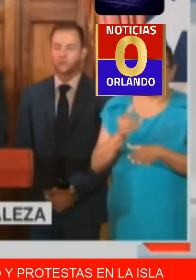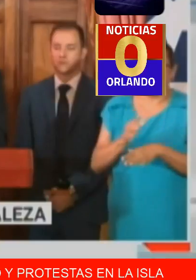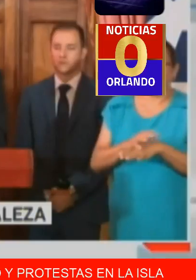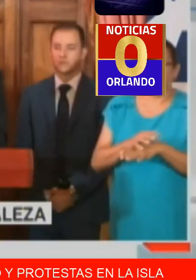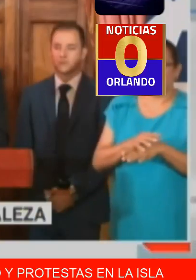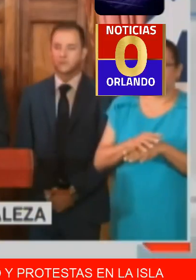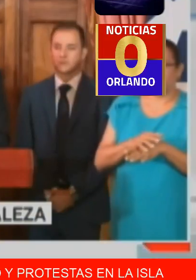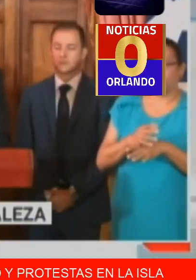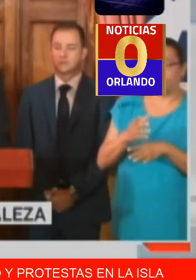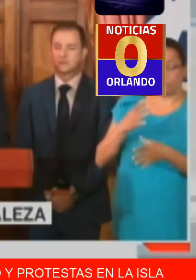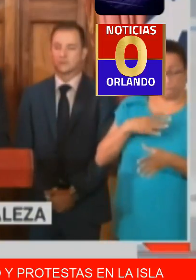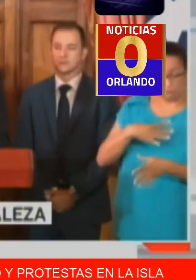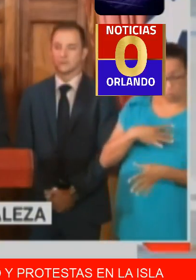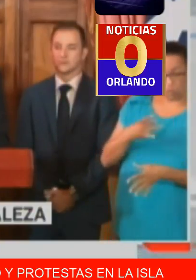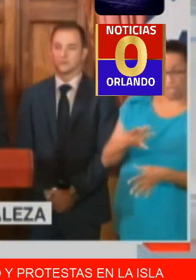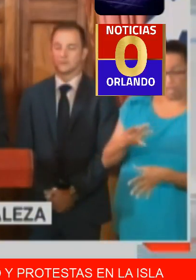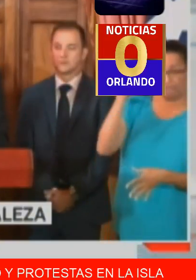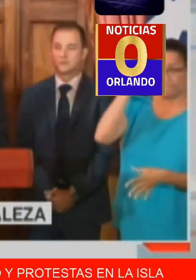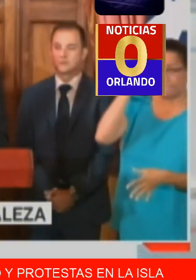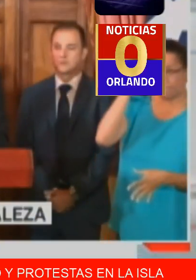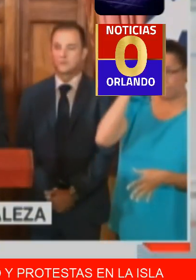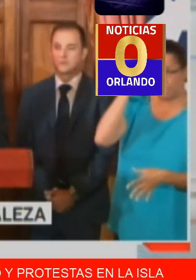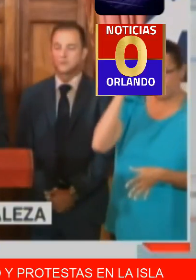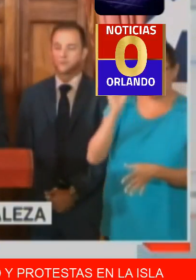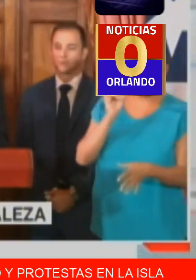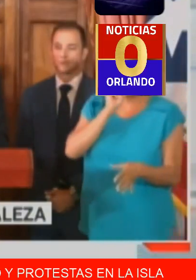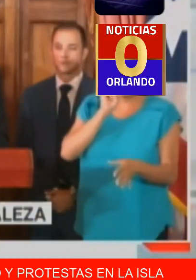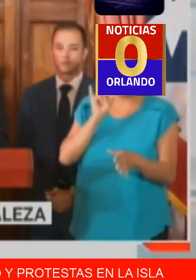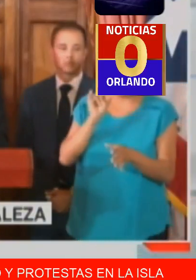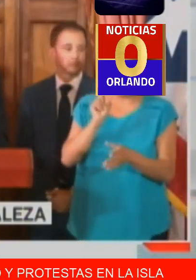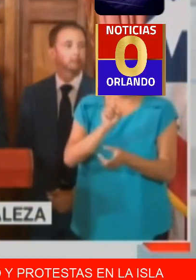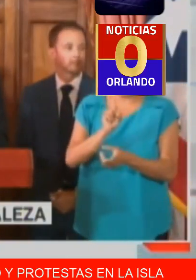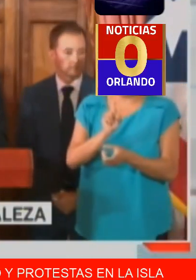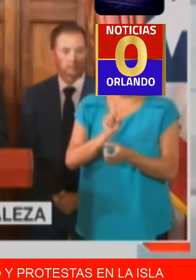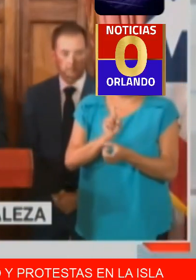Y me gustaría saber en específico en cuanto a Elías Sánchez,